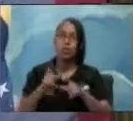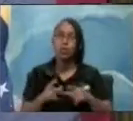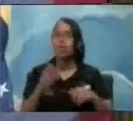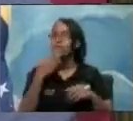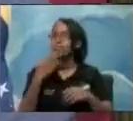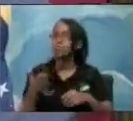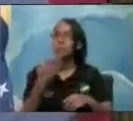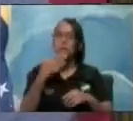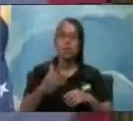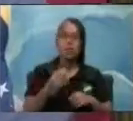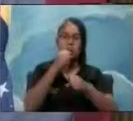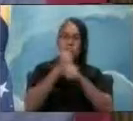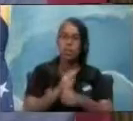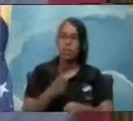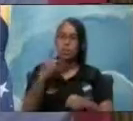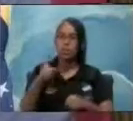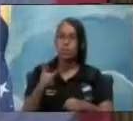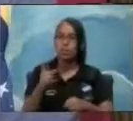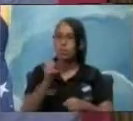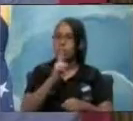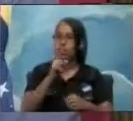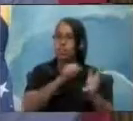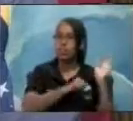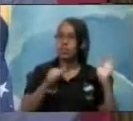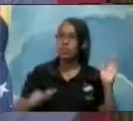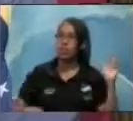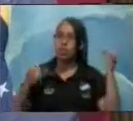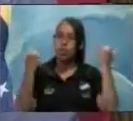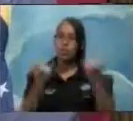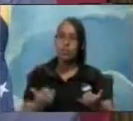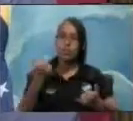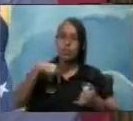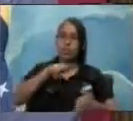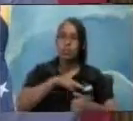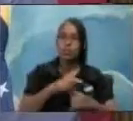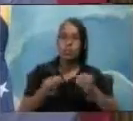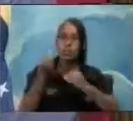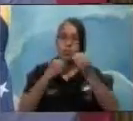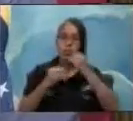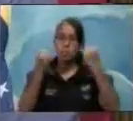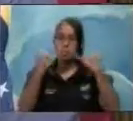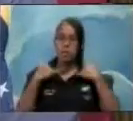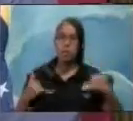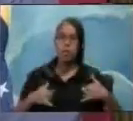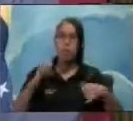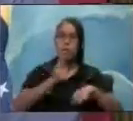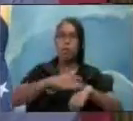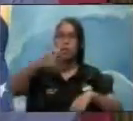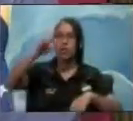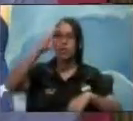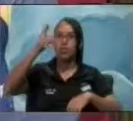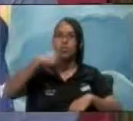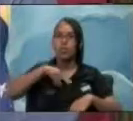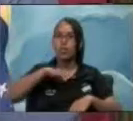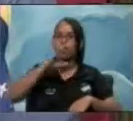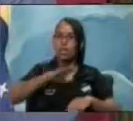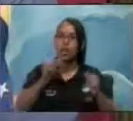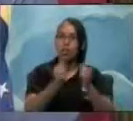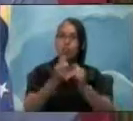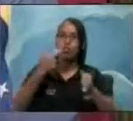otro mascara para él tragar. No, Señor, ahorita nosotros mascamos y tragamos porque Dios está con